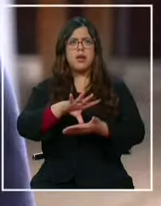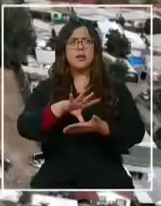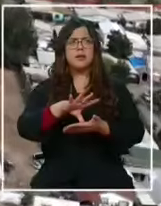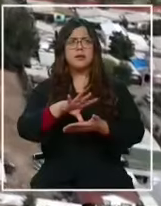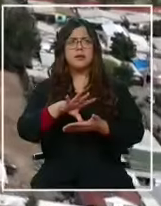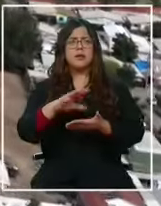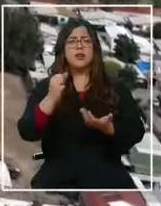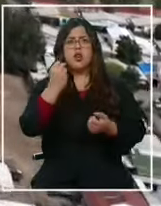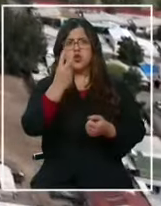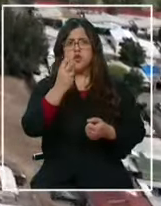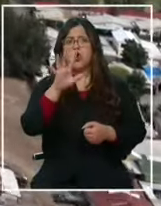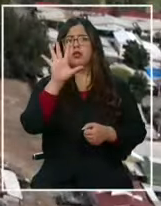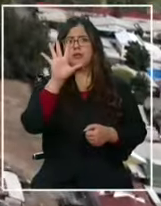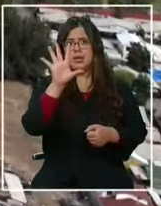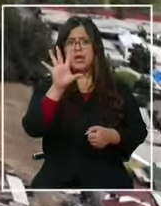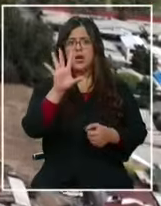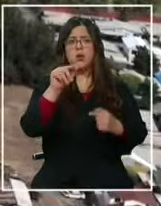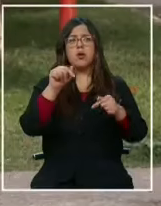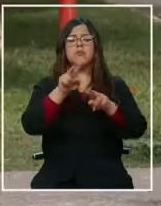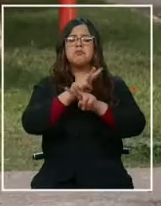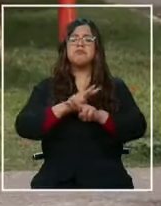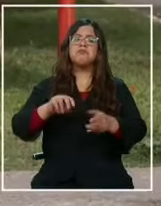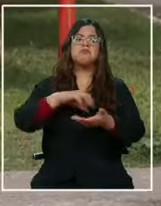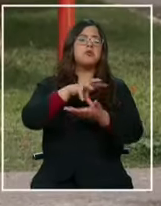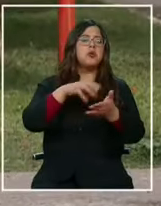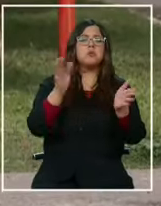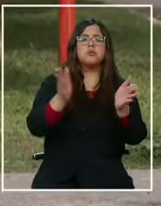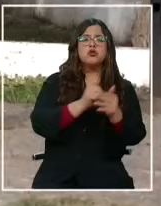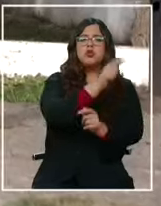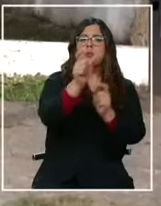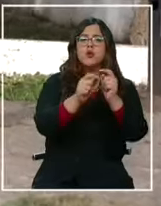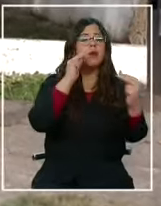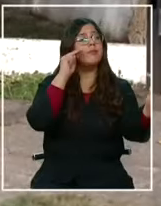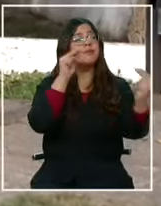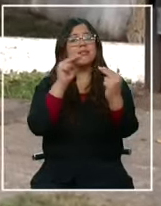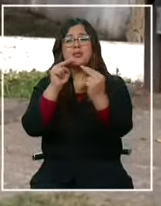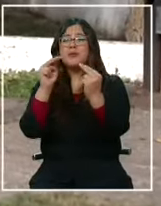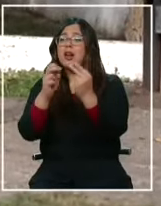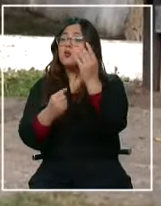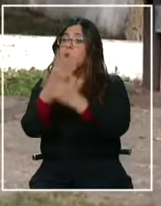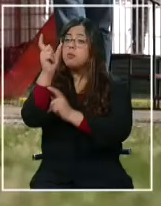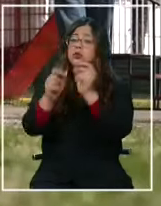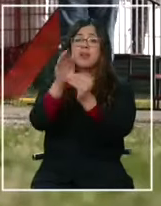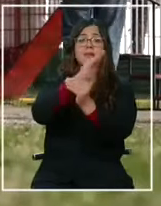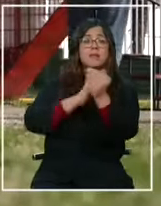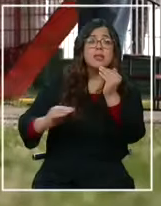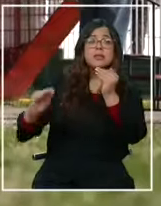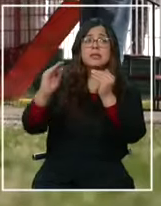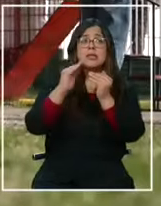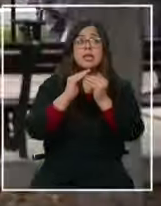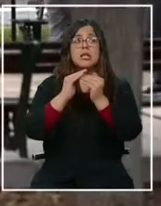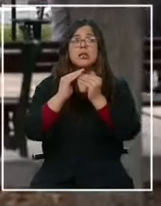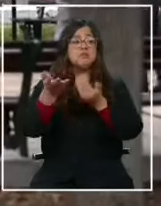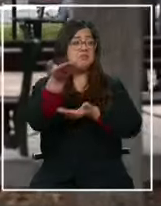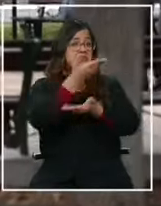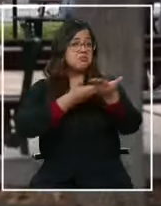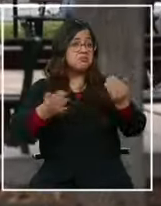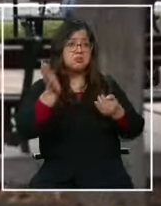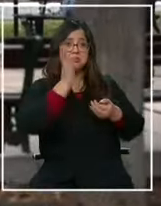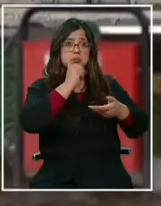5. Tranquilidad de una comuna pequeña, donde todos se conocen y donde la llegada de nuevos vecinos que casi no interactúan